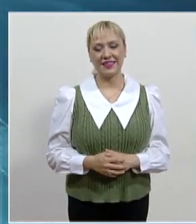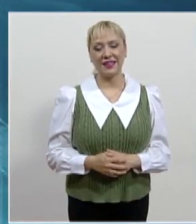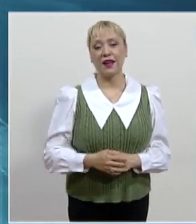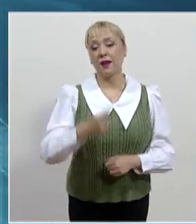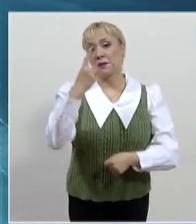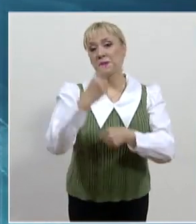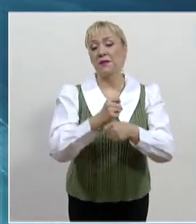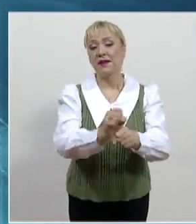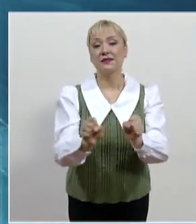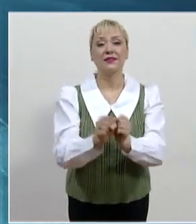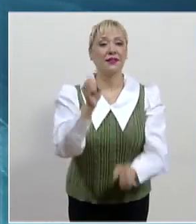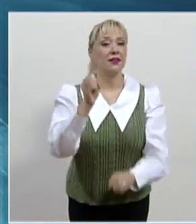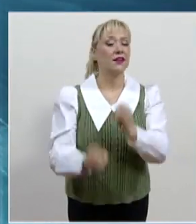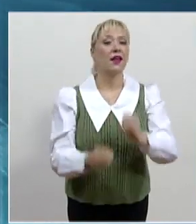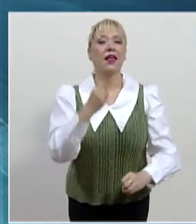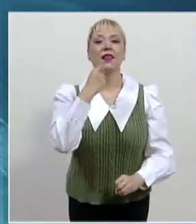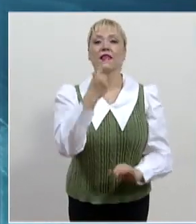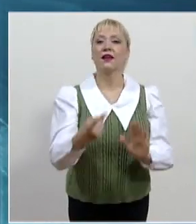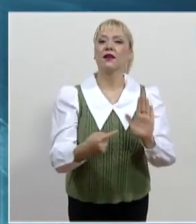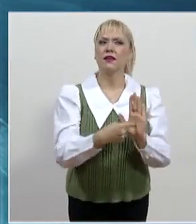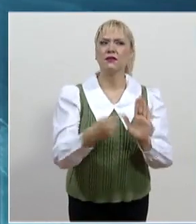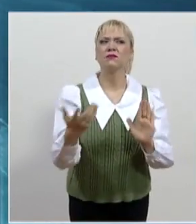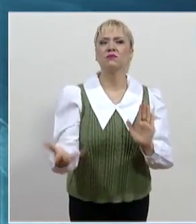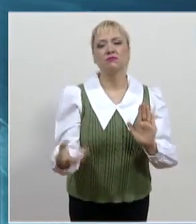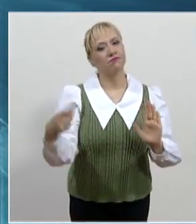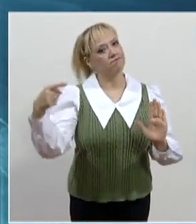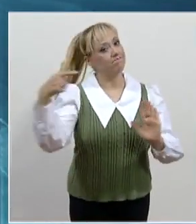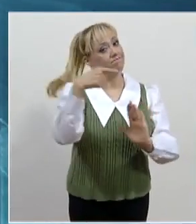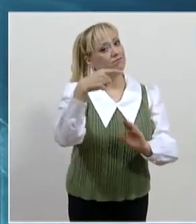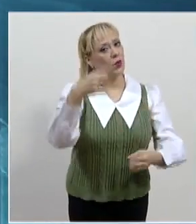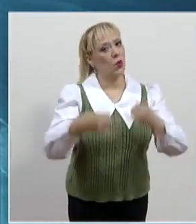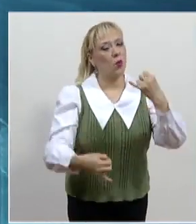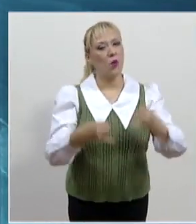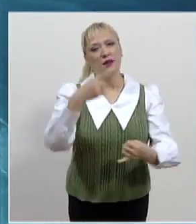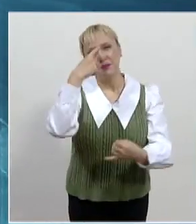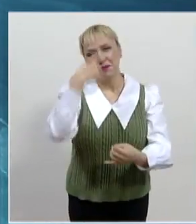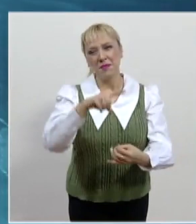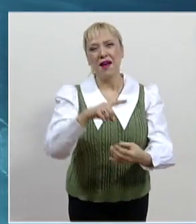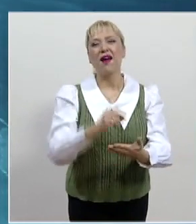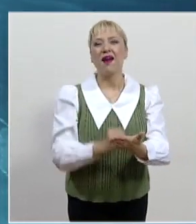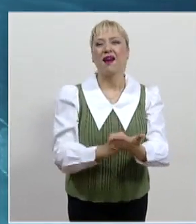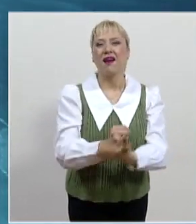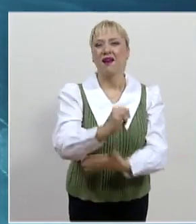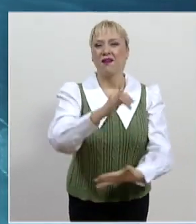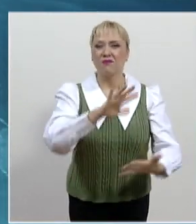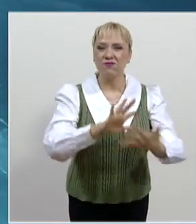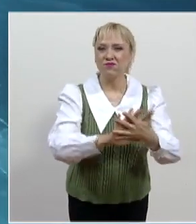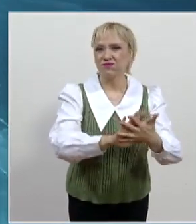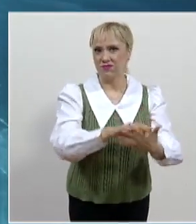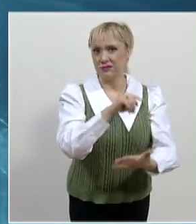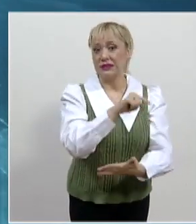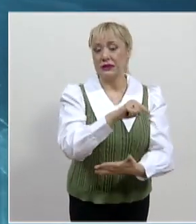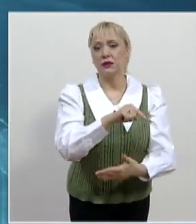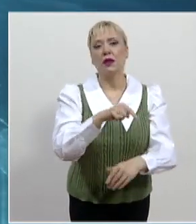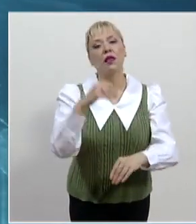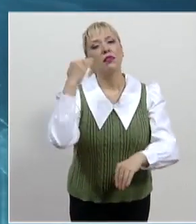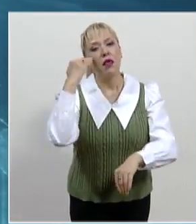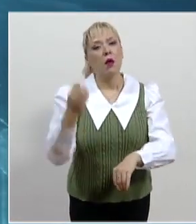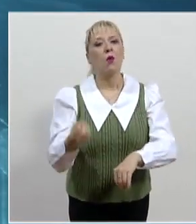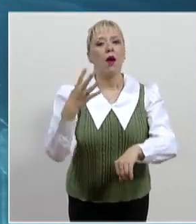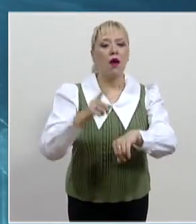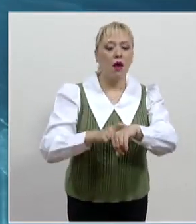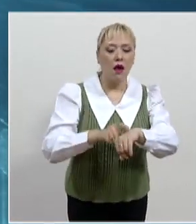La primera sala de la Corte estableció que corresponde al juez de ejecución reducir de la pena impuesta el tiempo que pasó